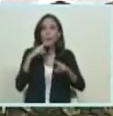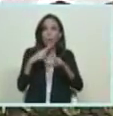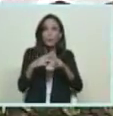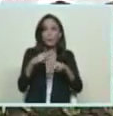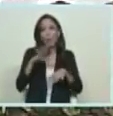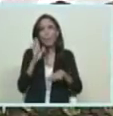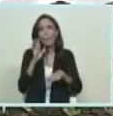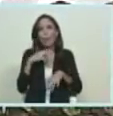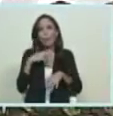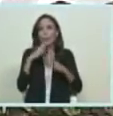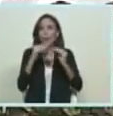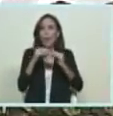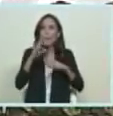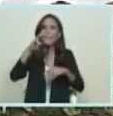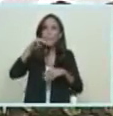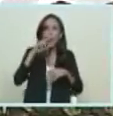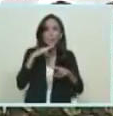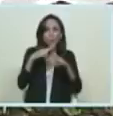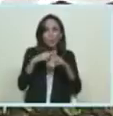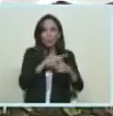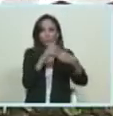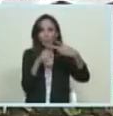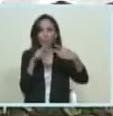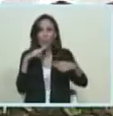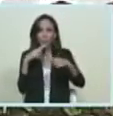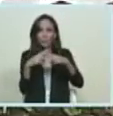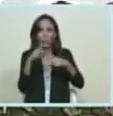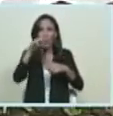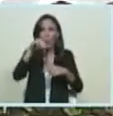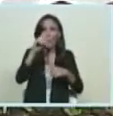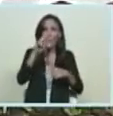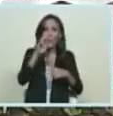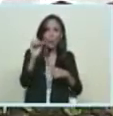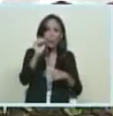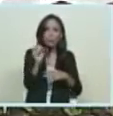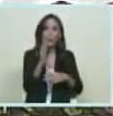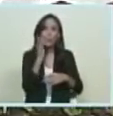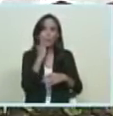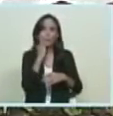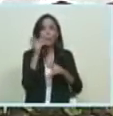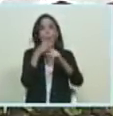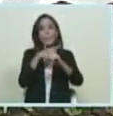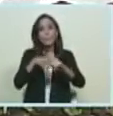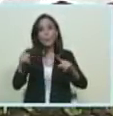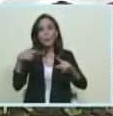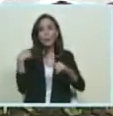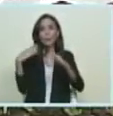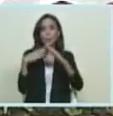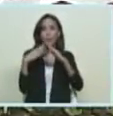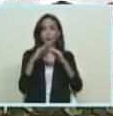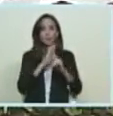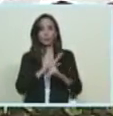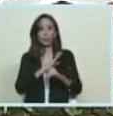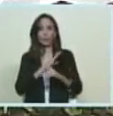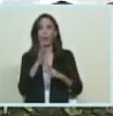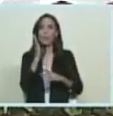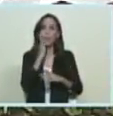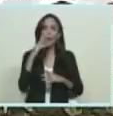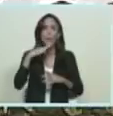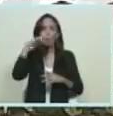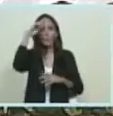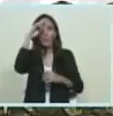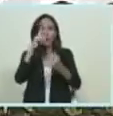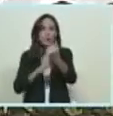Y Moros por mi madre. Pero en mi casa, mi madre, mi padre,